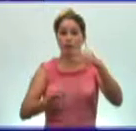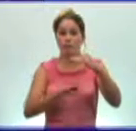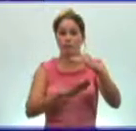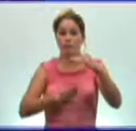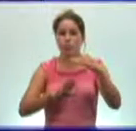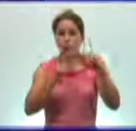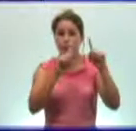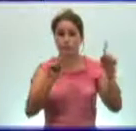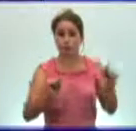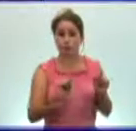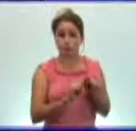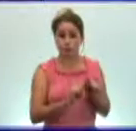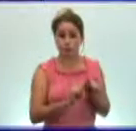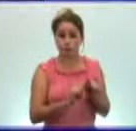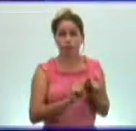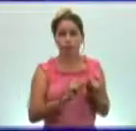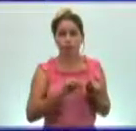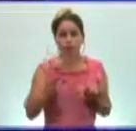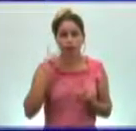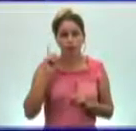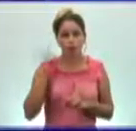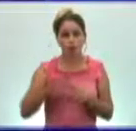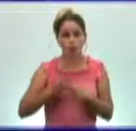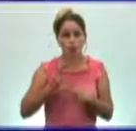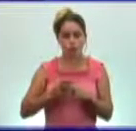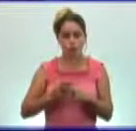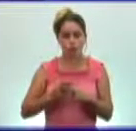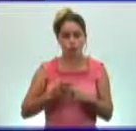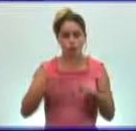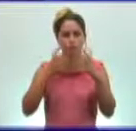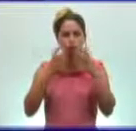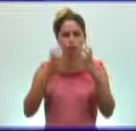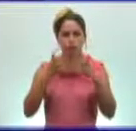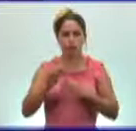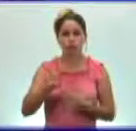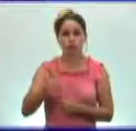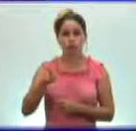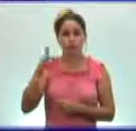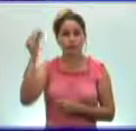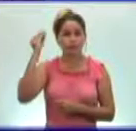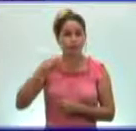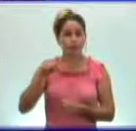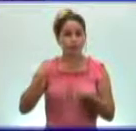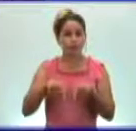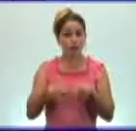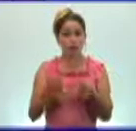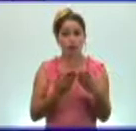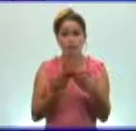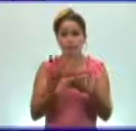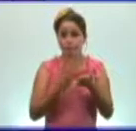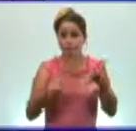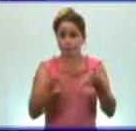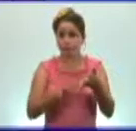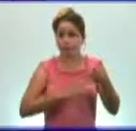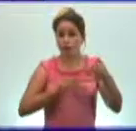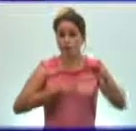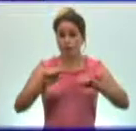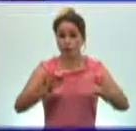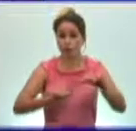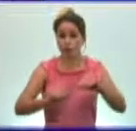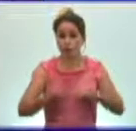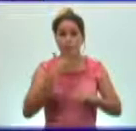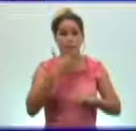similares. Es importante que esto lo conozcan porque el estudio de la tabla periódica me da a mí también el entendimiento de las